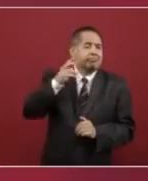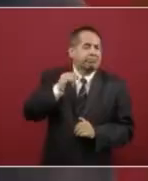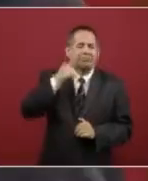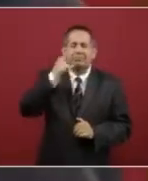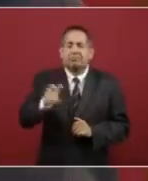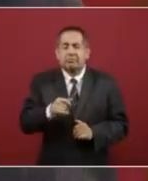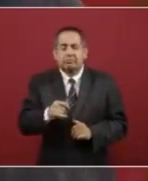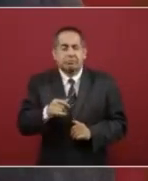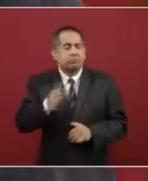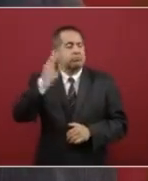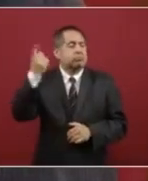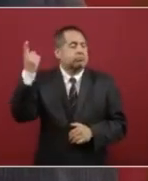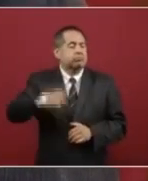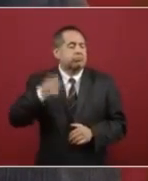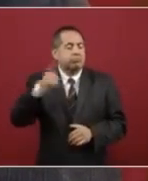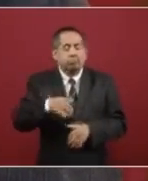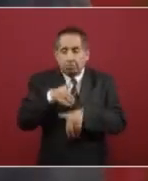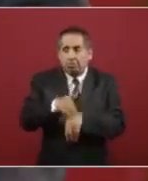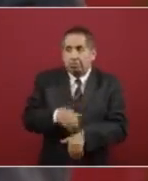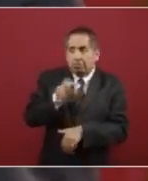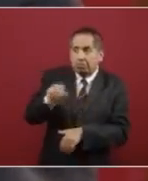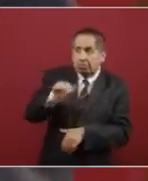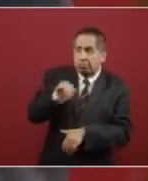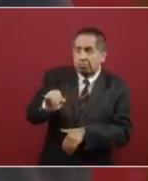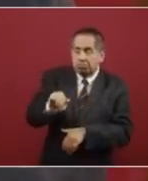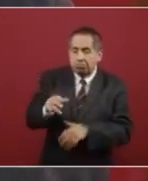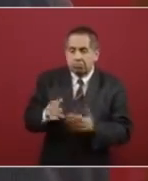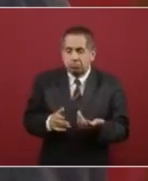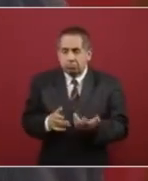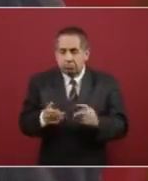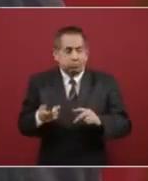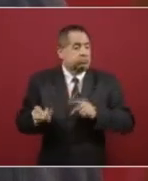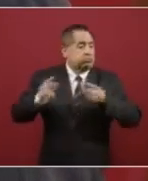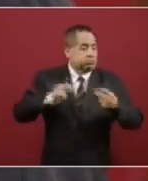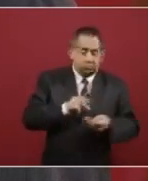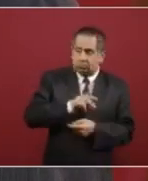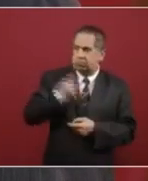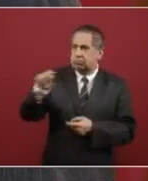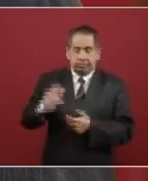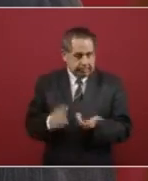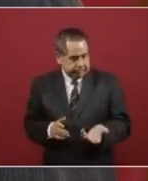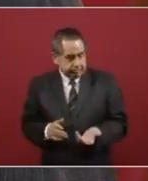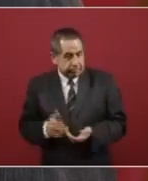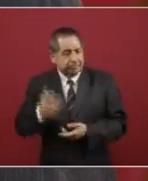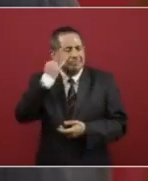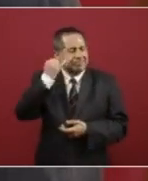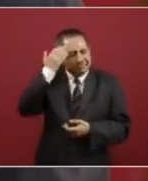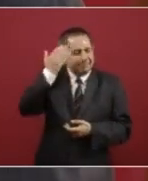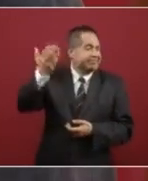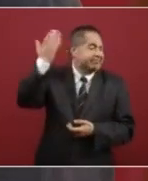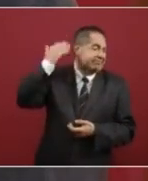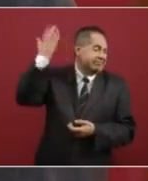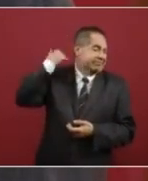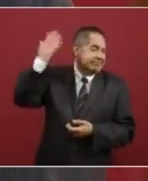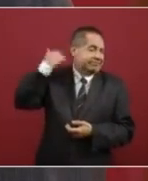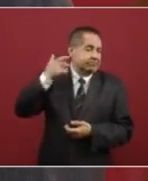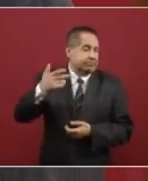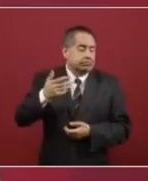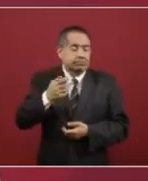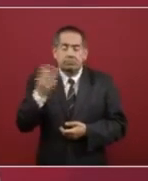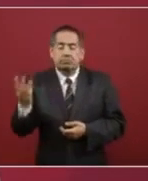de que se diera. Imagínense que le rechazaran una terna al presidente.